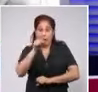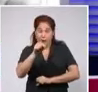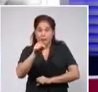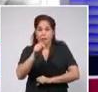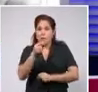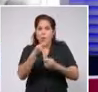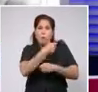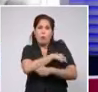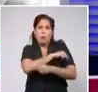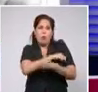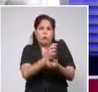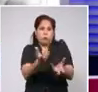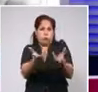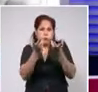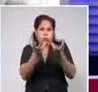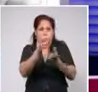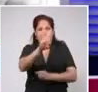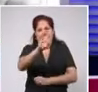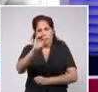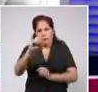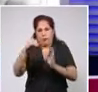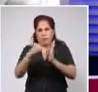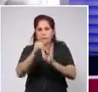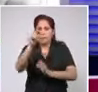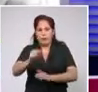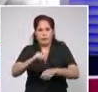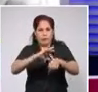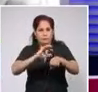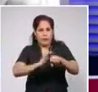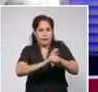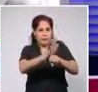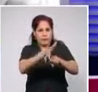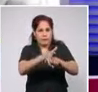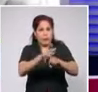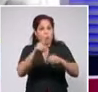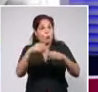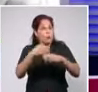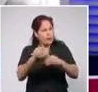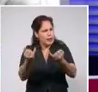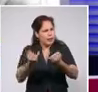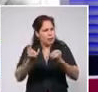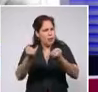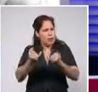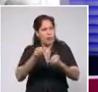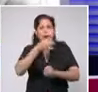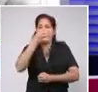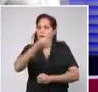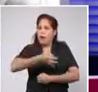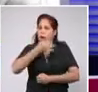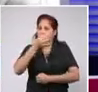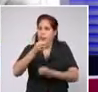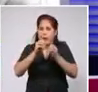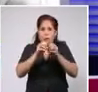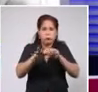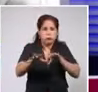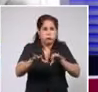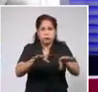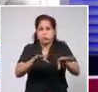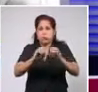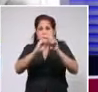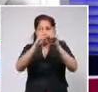superpobladas, con 40.000 contagios en una jornada. Y son informaciones que hablan también de la amplia dispersión de la enfermedad